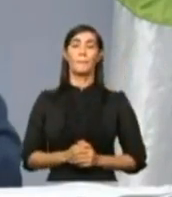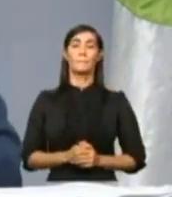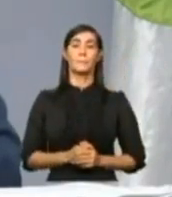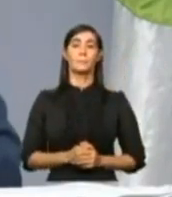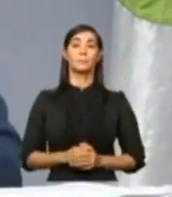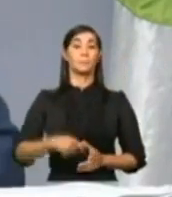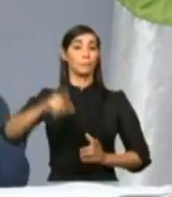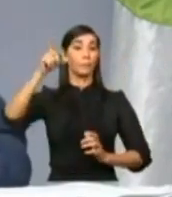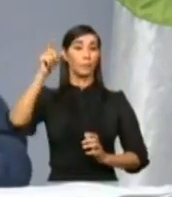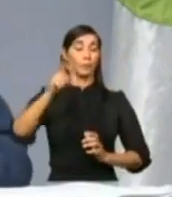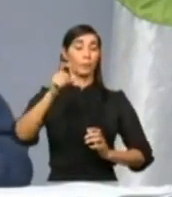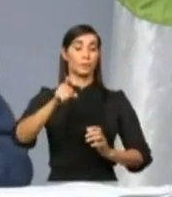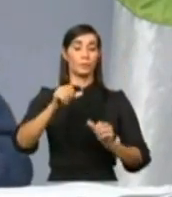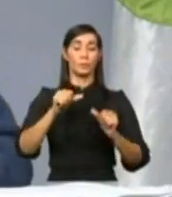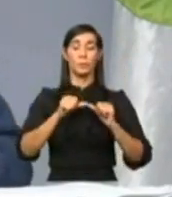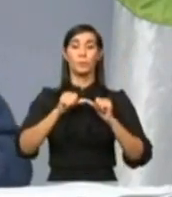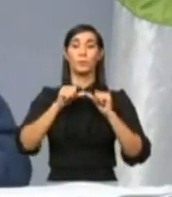Mantener